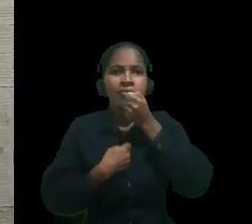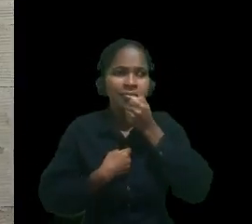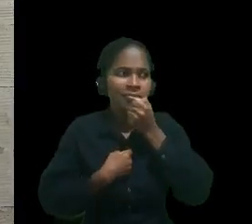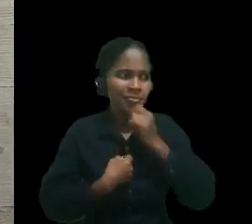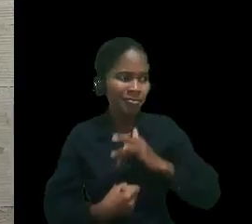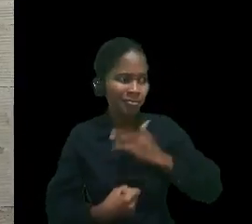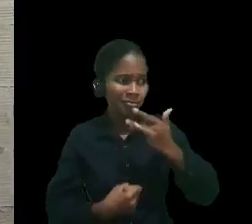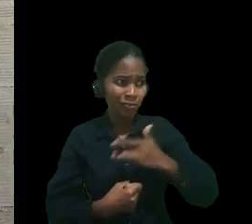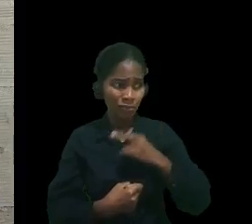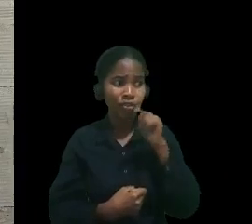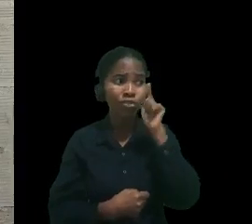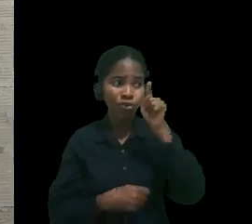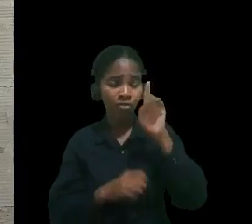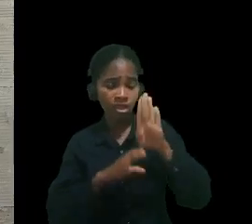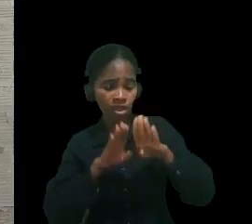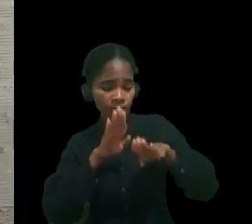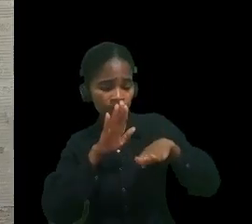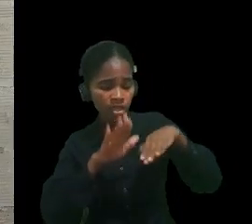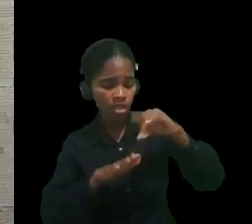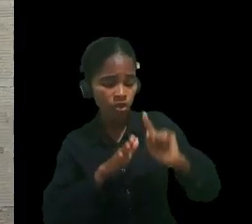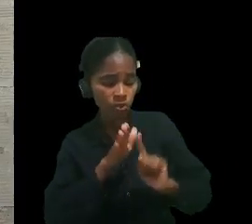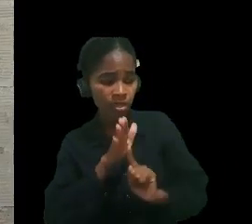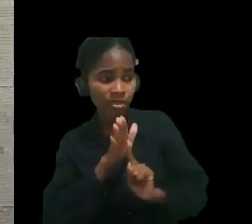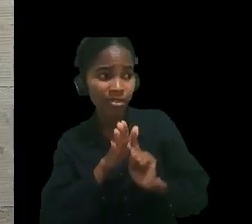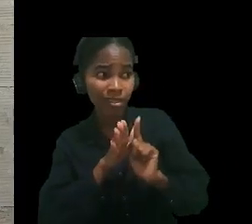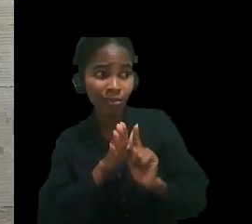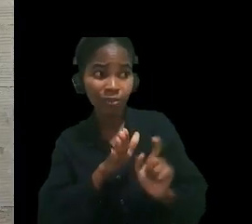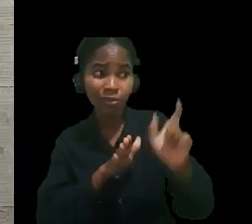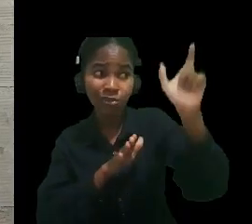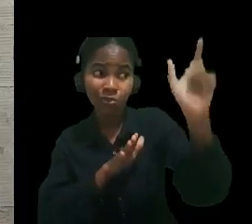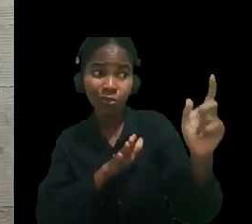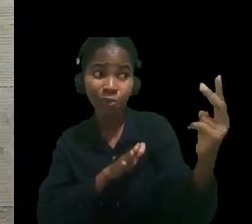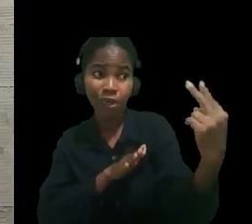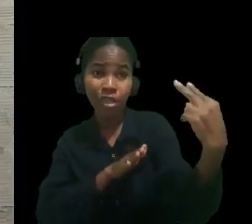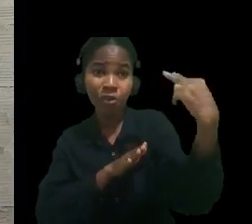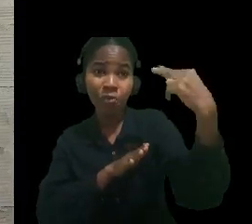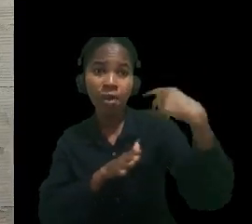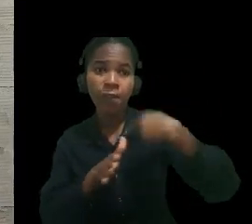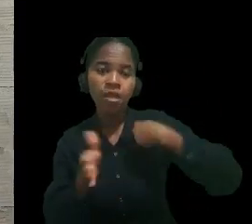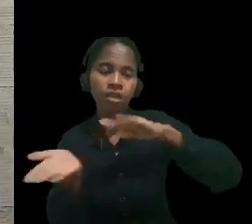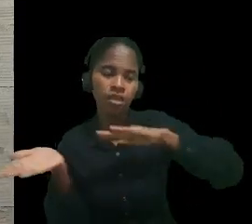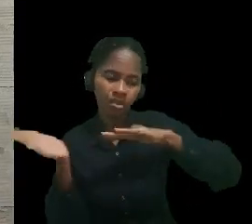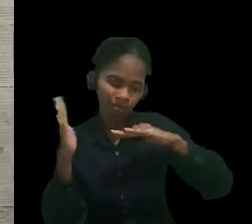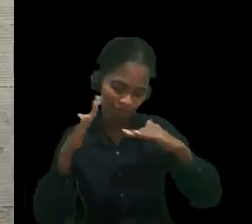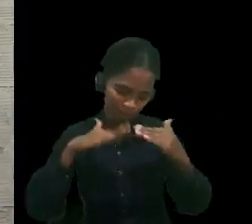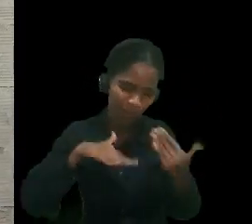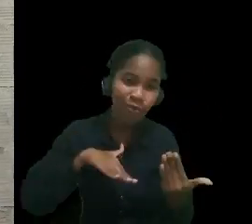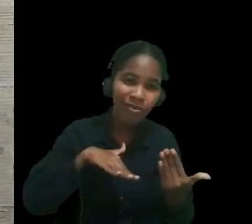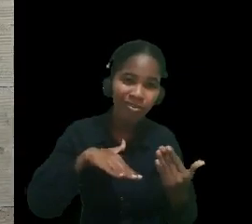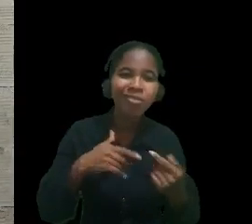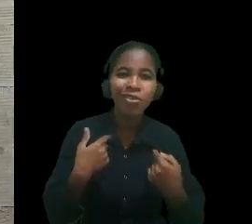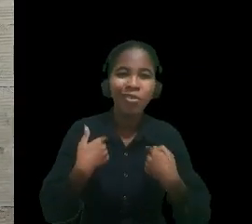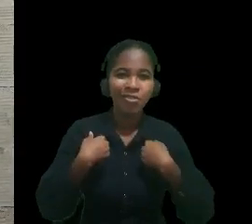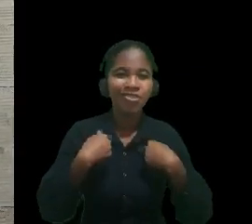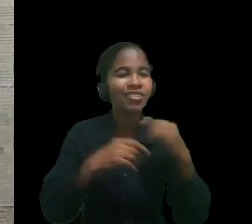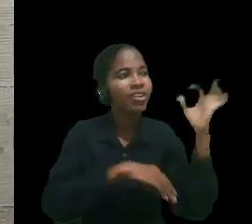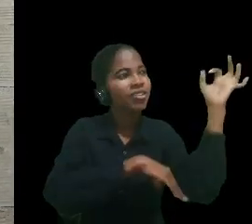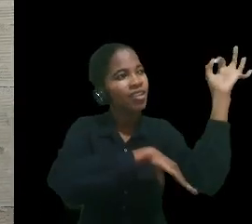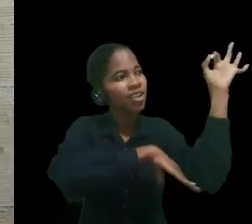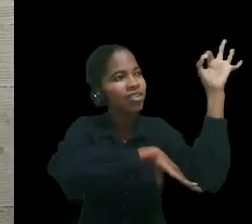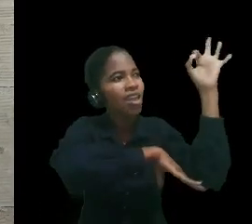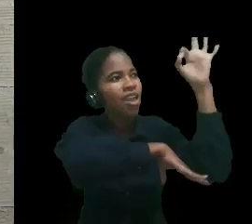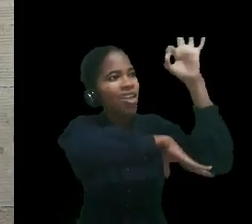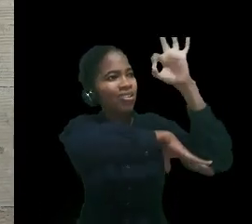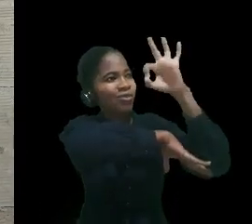La respiración por ti lo siento, estos pasitos en mi camino van haciendo. Solo porque tú me miras yo me